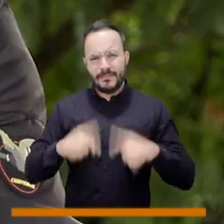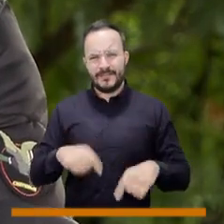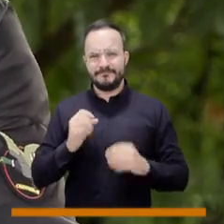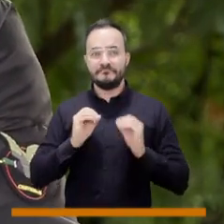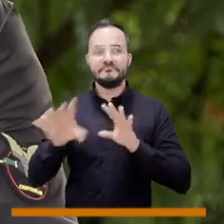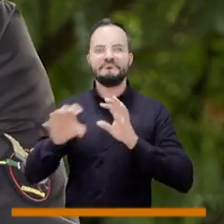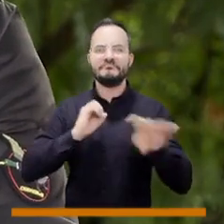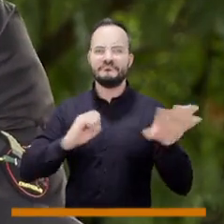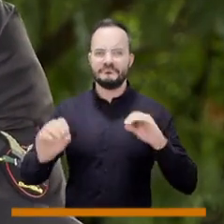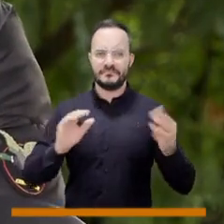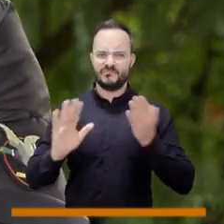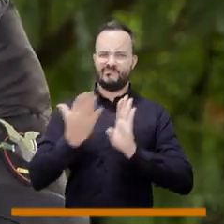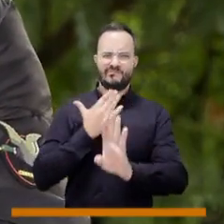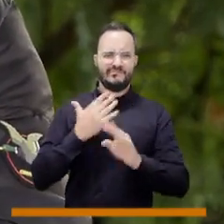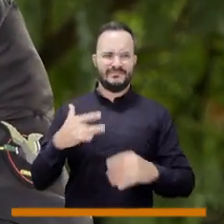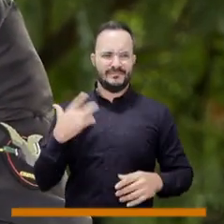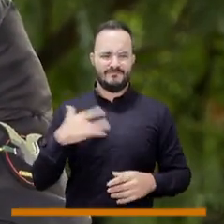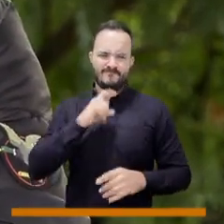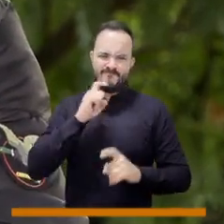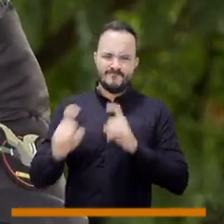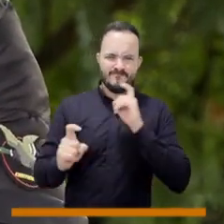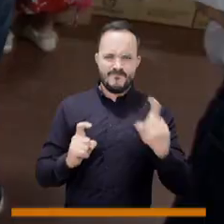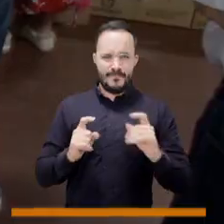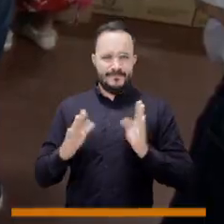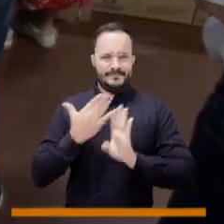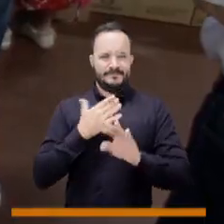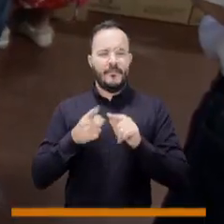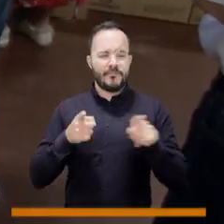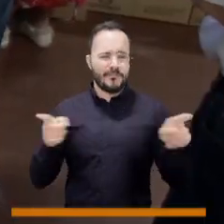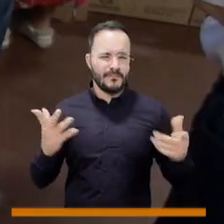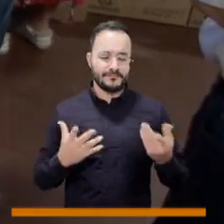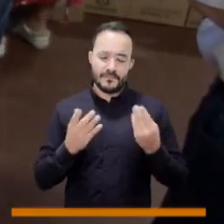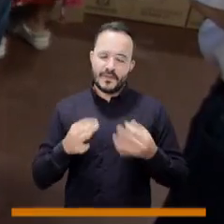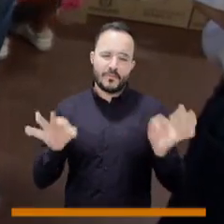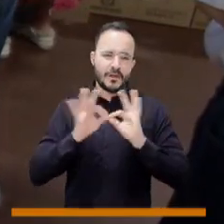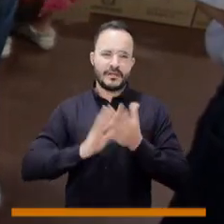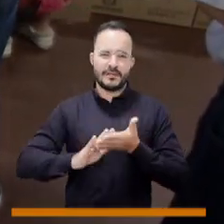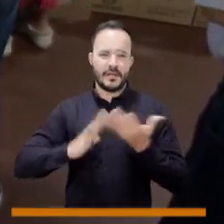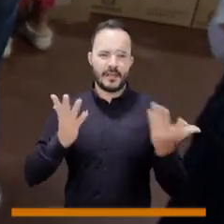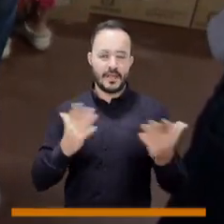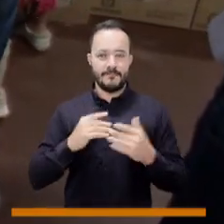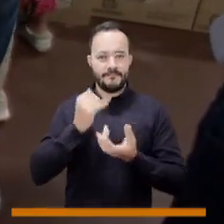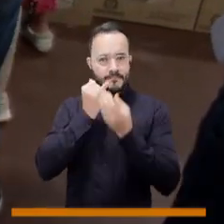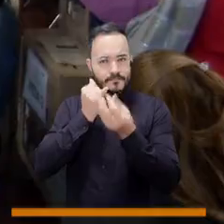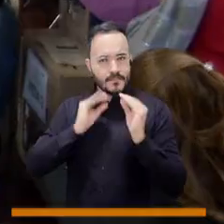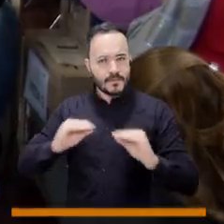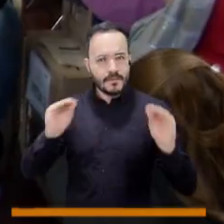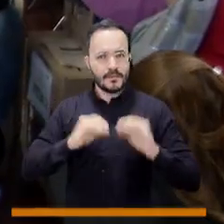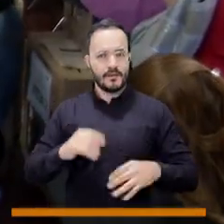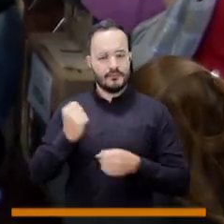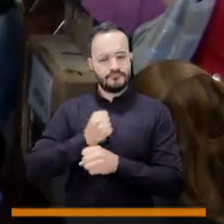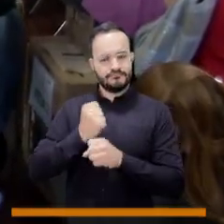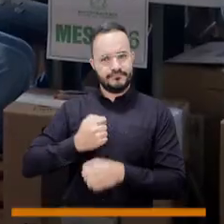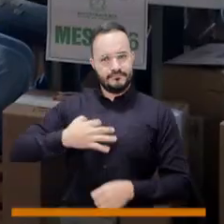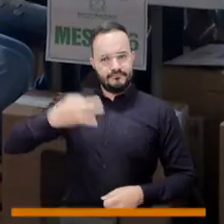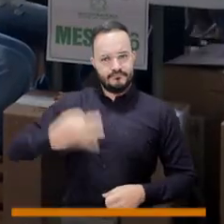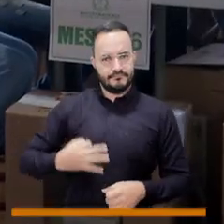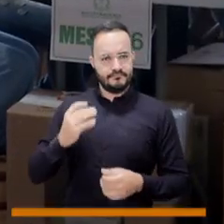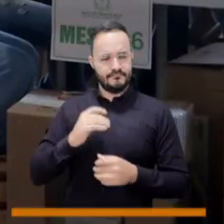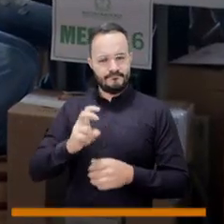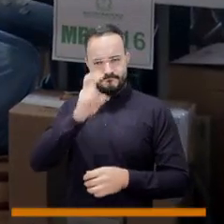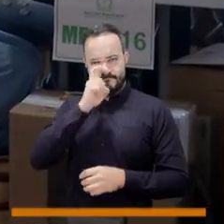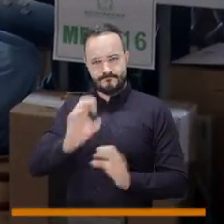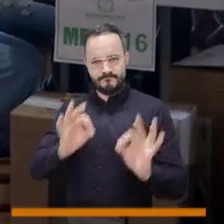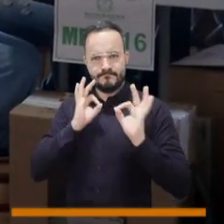sembrando desconfianza, odio, y uno lo que debe hacer es remediarlo con pedagogía, con un trabajo serio y riguroso, también como lo dice